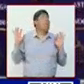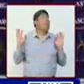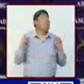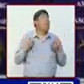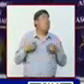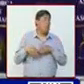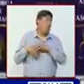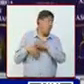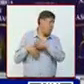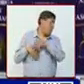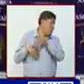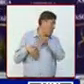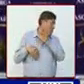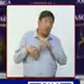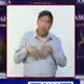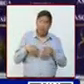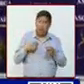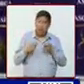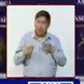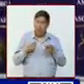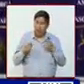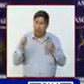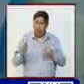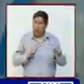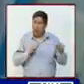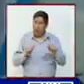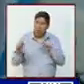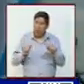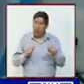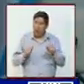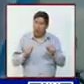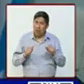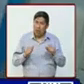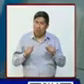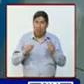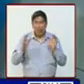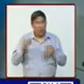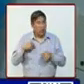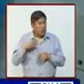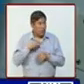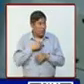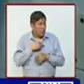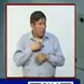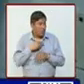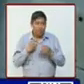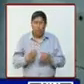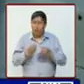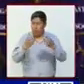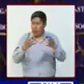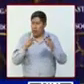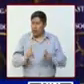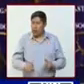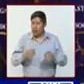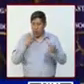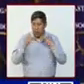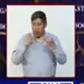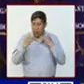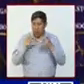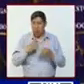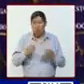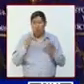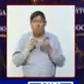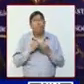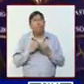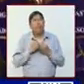propio futuro y demás, y repercuten en este tipo de acciones. El consejo que nosotros podemos dar a la ciudadanía es que traten de informarse un poquito